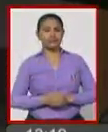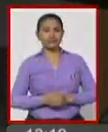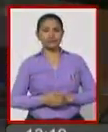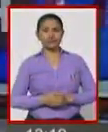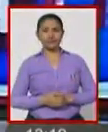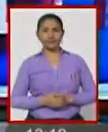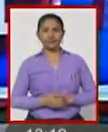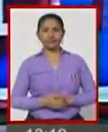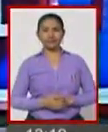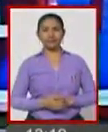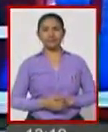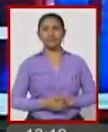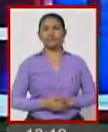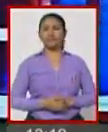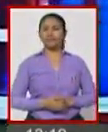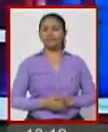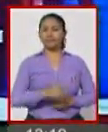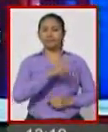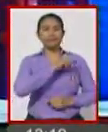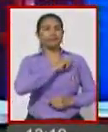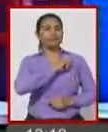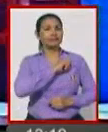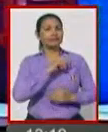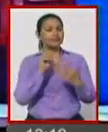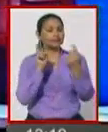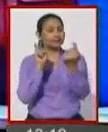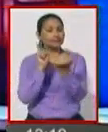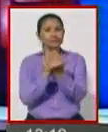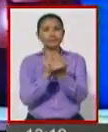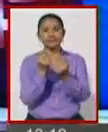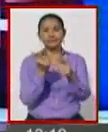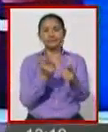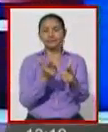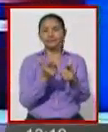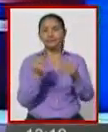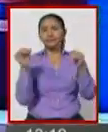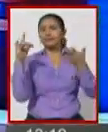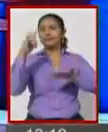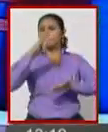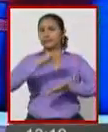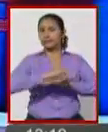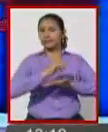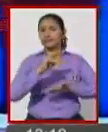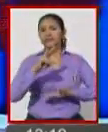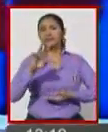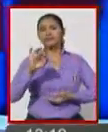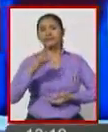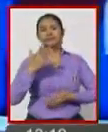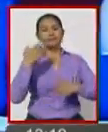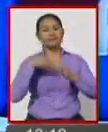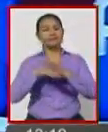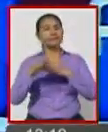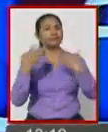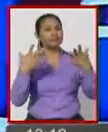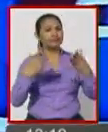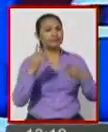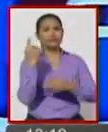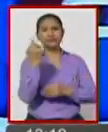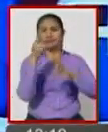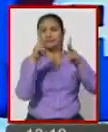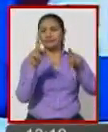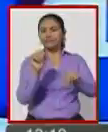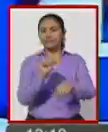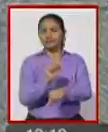Camacho. Efectivos policiales encontraron 2 armas de fuego en el aeropuerto internacional de Viru-Viru. Dentro de este caso ya hay una